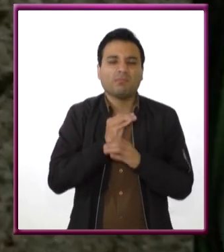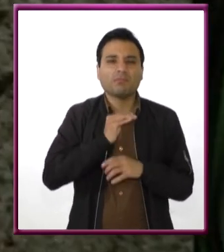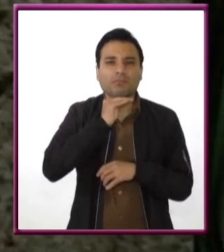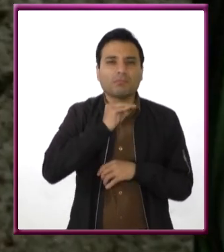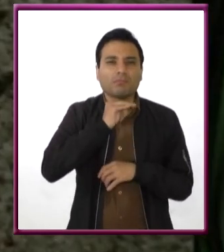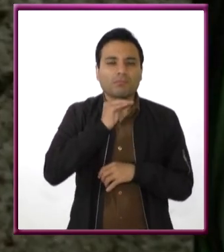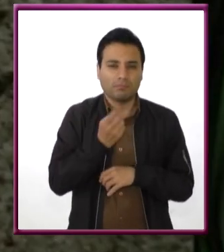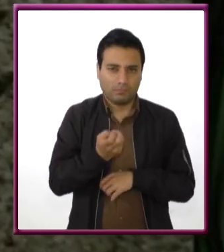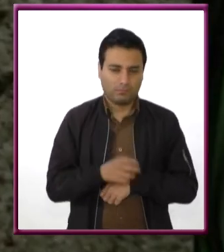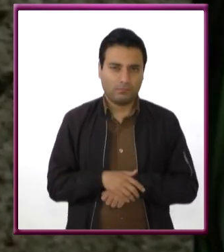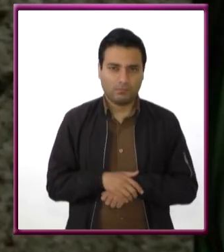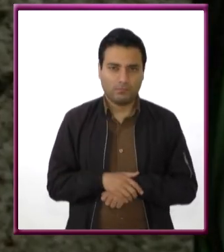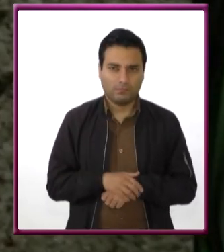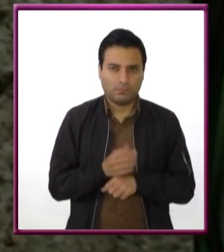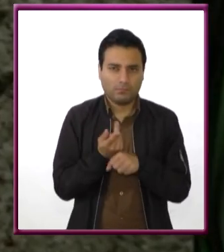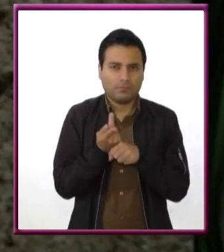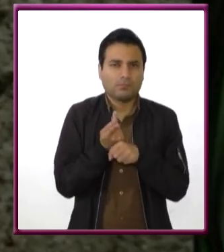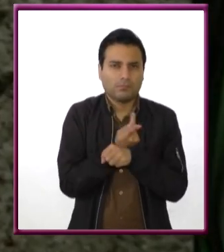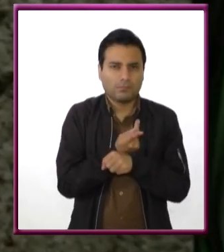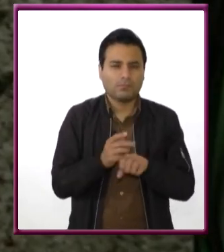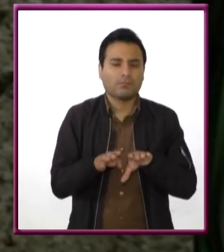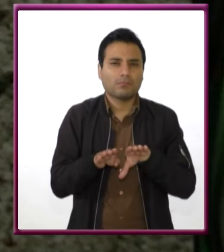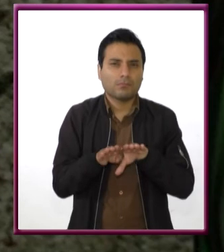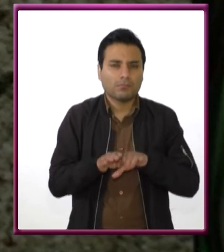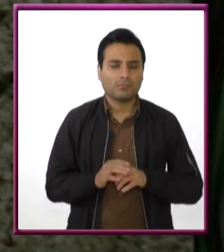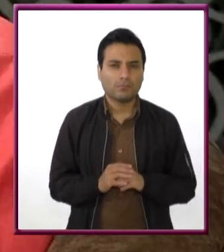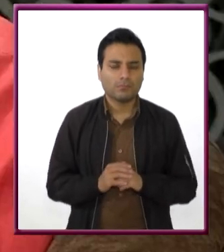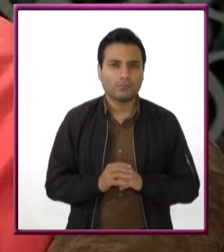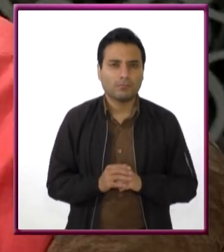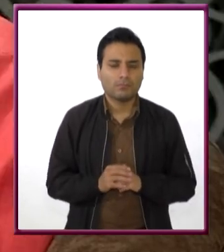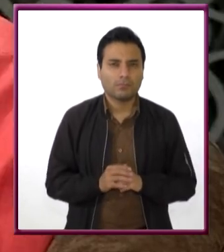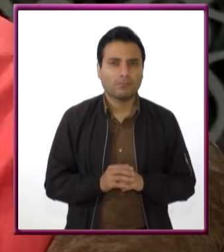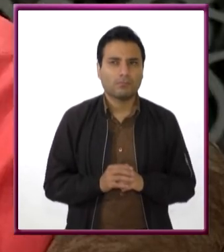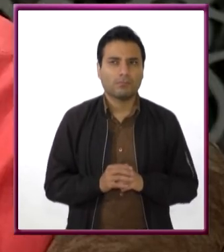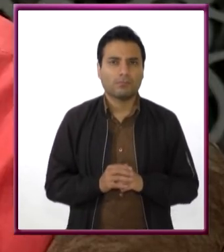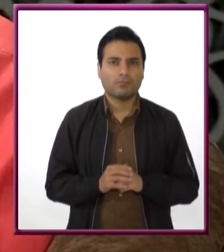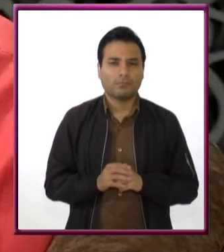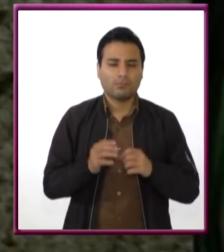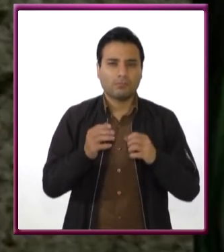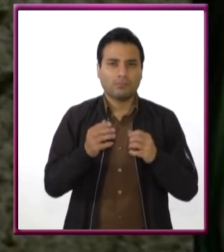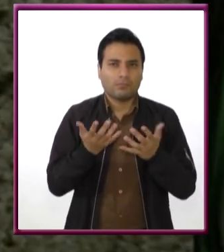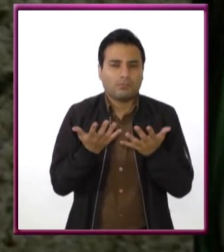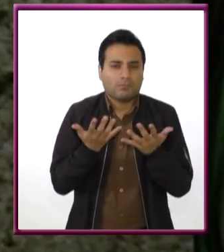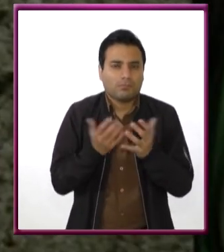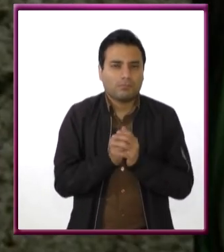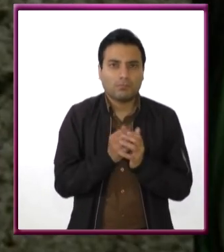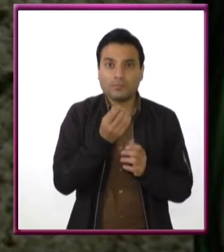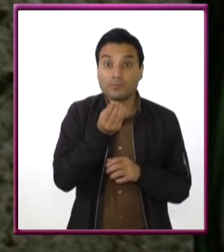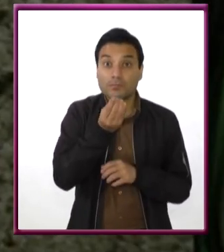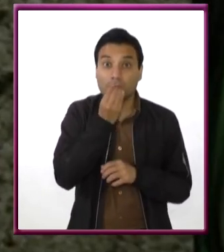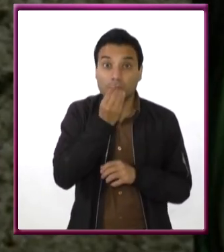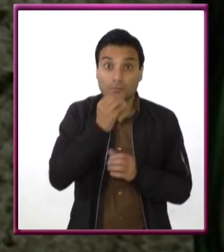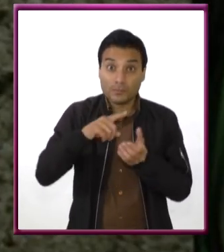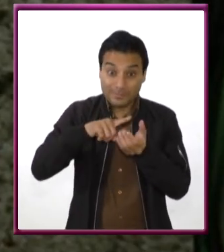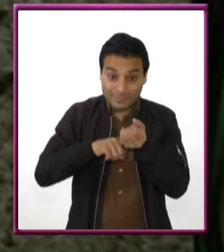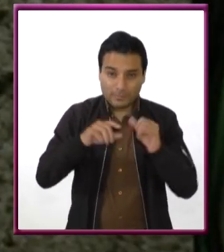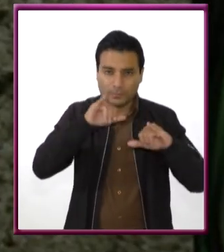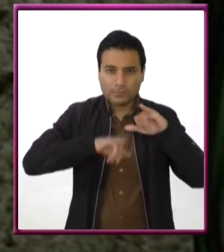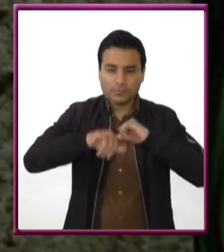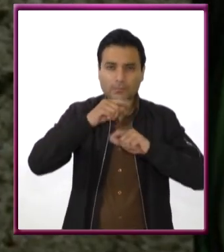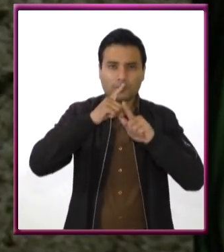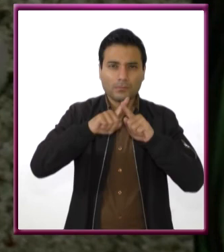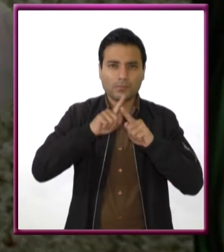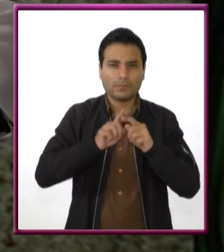de sustancias. ¿Qué sucede en este sentido? ¿Qué sustancias están presentes en los alimentos que ni siquiera nos damos